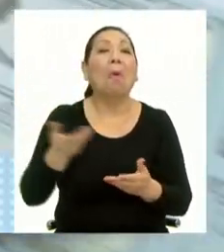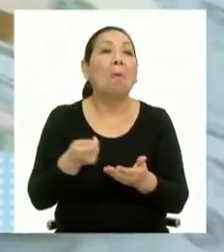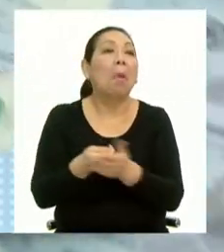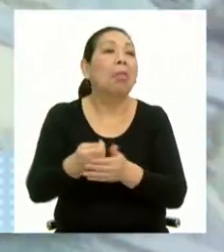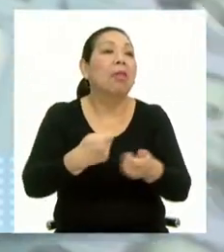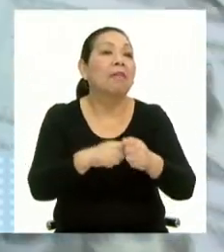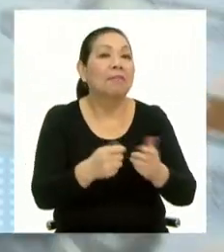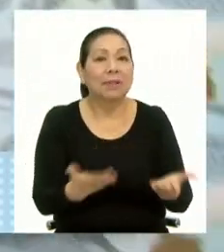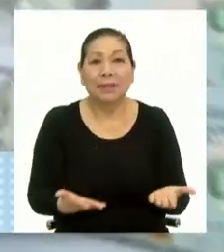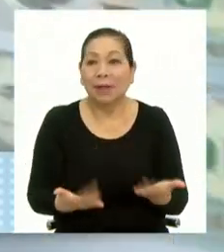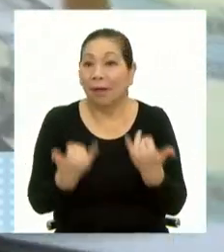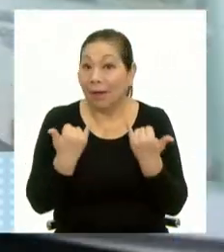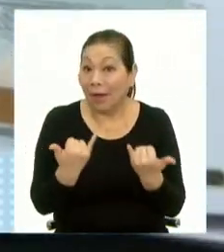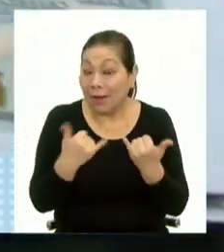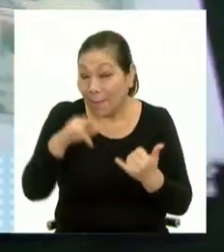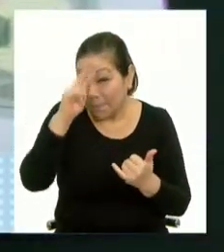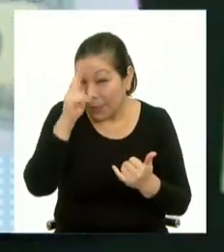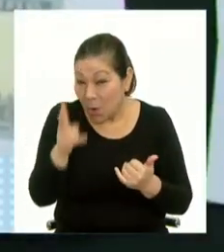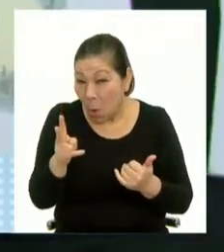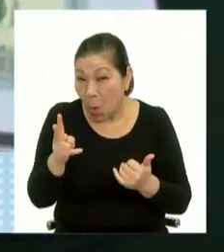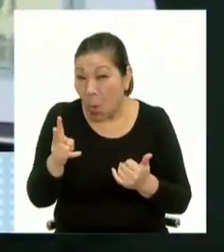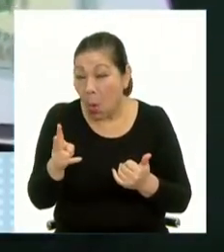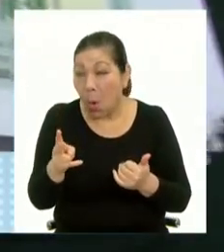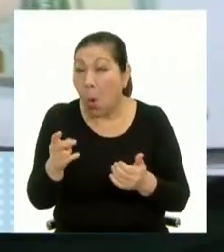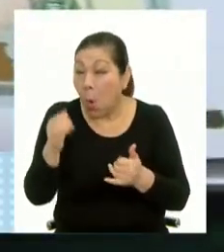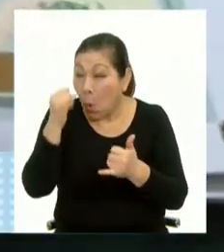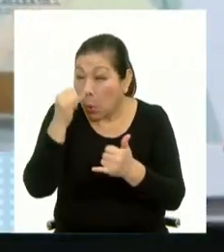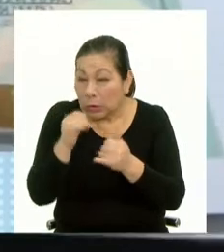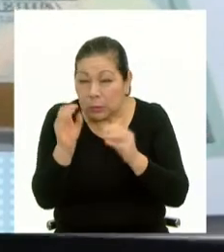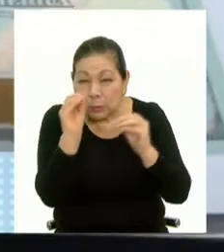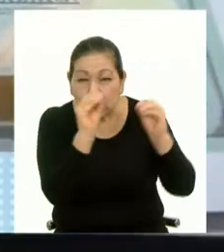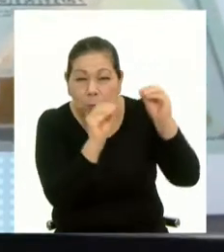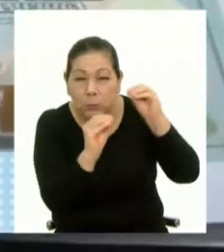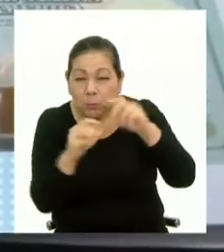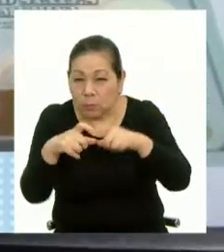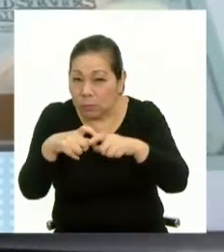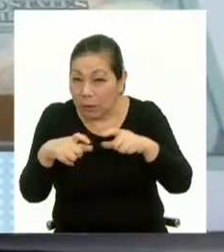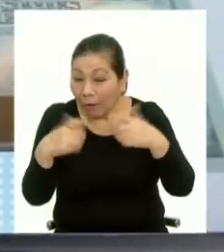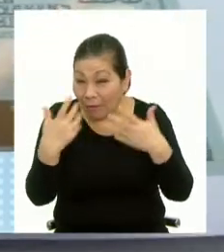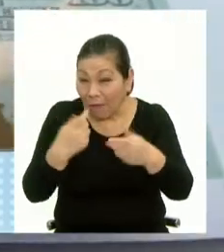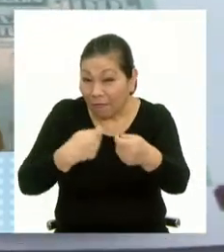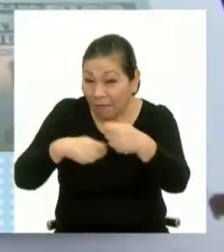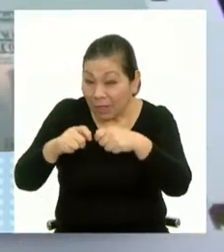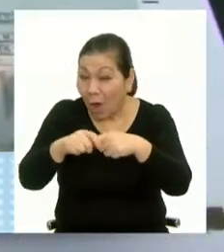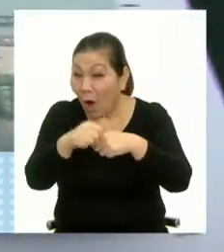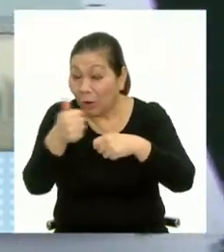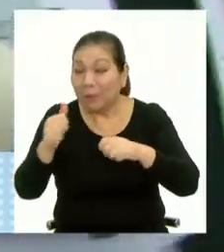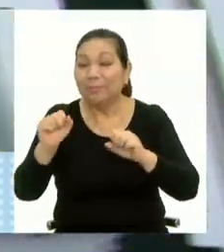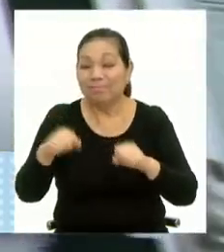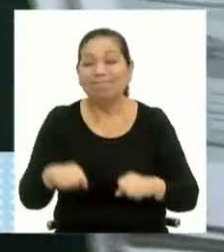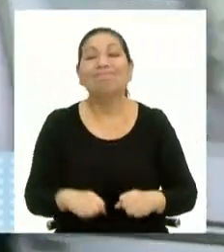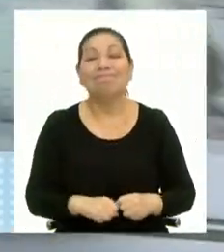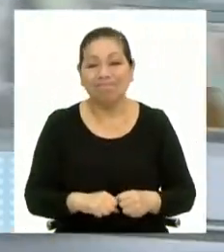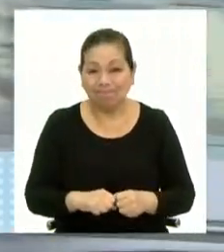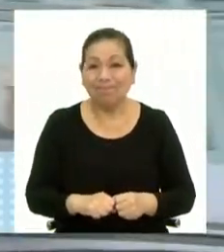Indudablemente. Prácticamente aquí en el Perú venían a darle los últimos detalles para que puedan ya ser trasladados. Las primeras